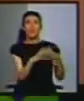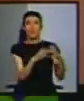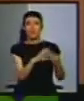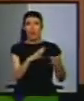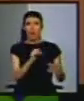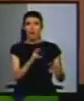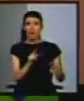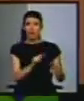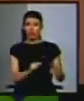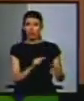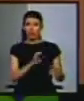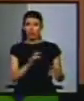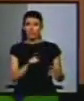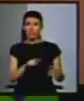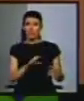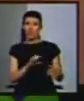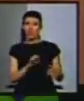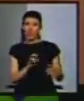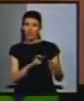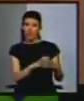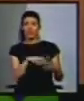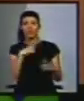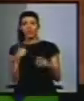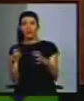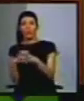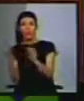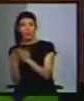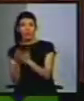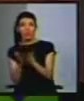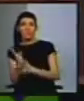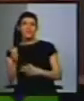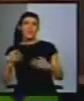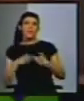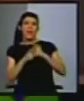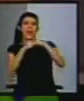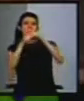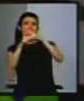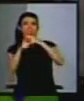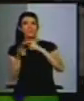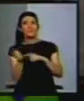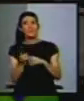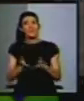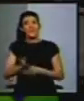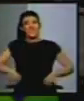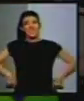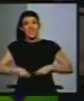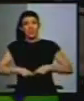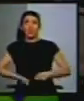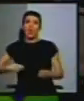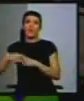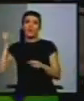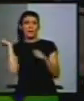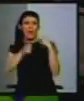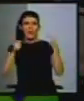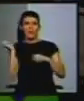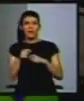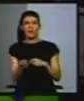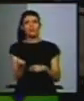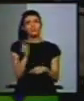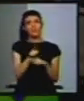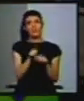que incluso usaron sus cinturones como arma. Este joven de camisa a cuadros, amigo de la